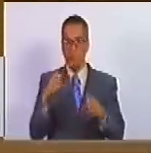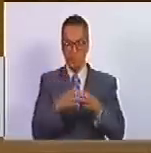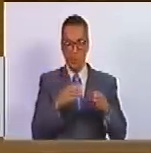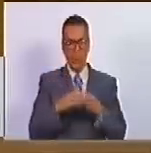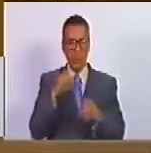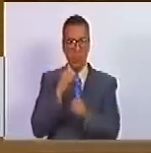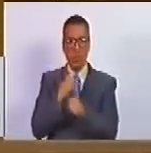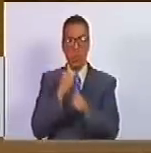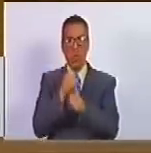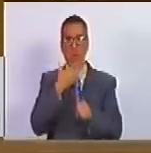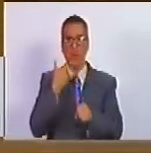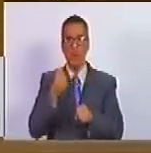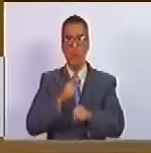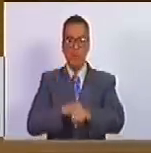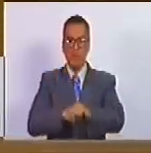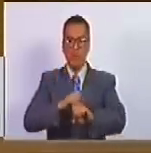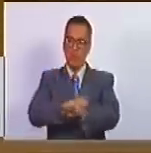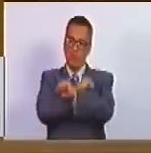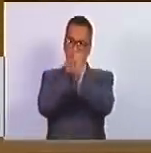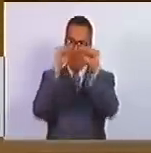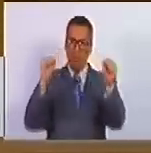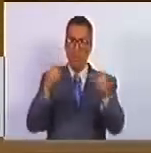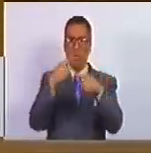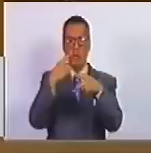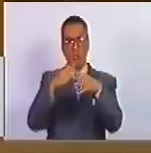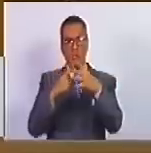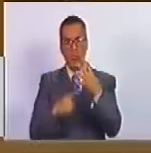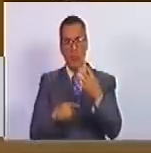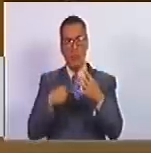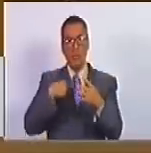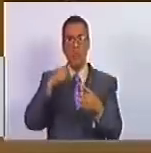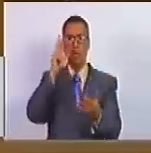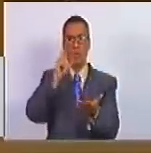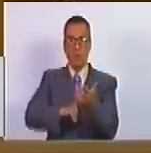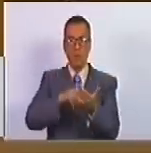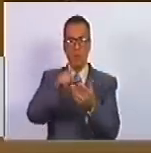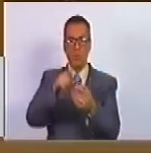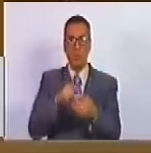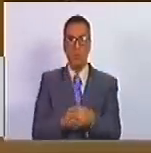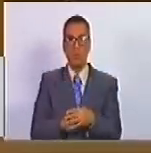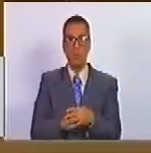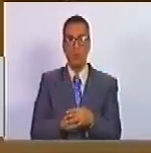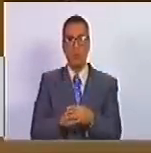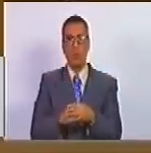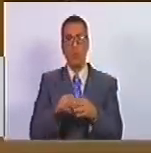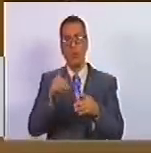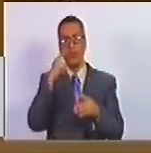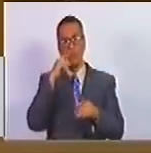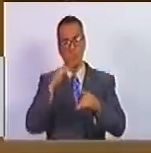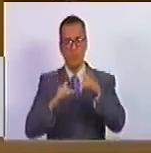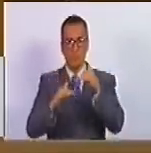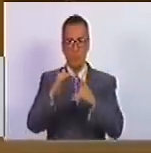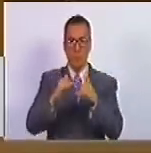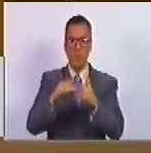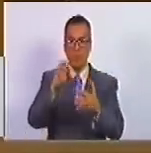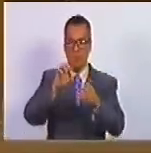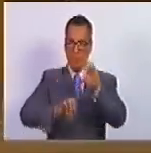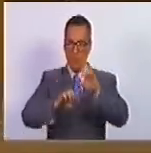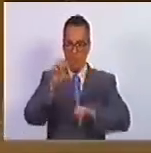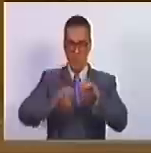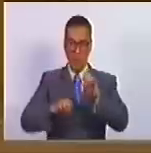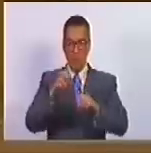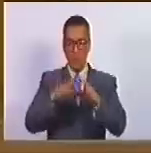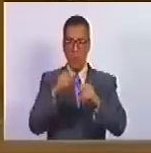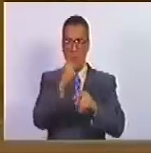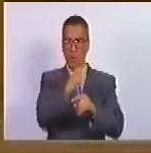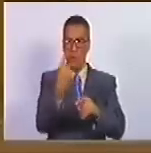trabajo en horas de la mañana, donde entre otras cosas aprobamos finalmente el baremo de evaluación de los